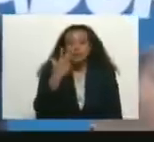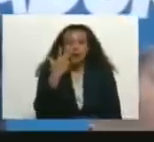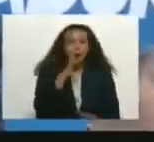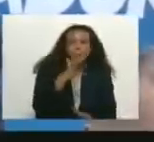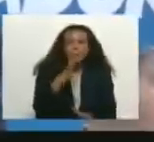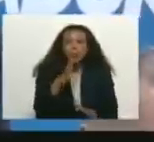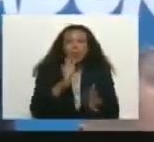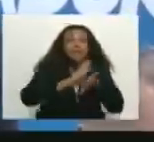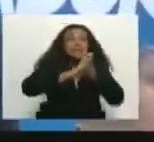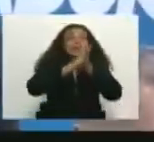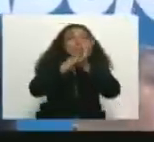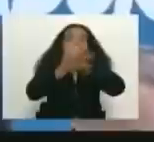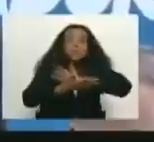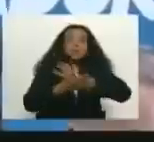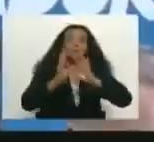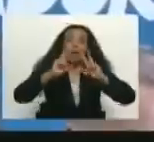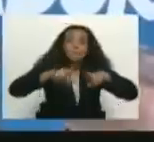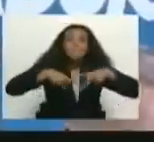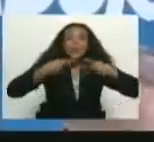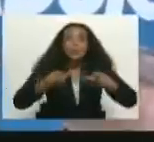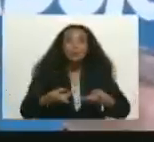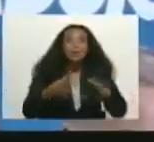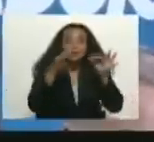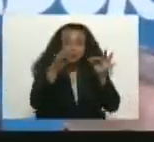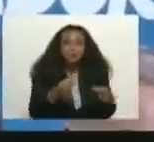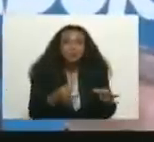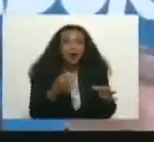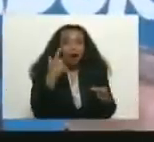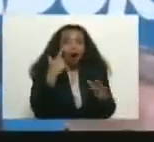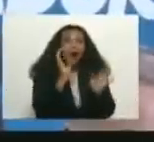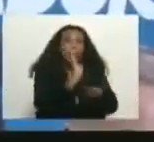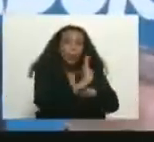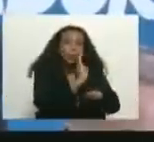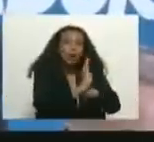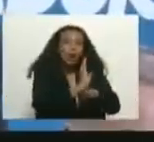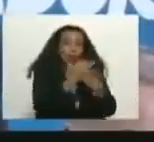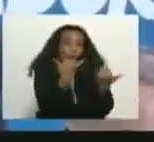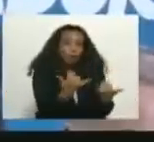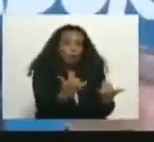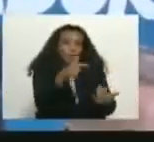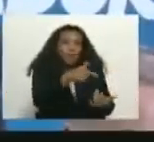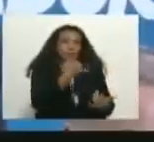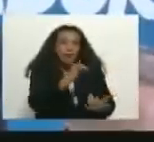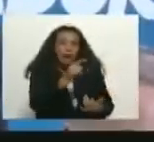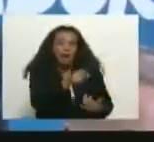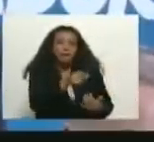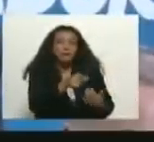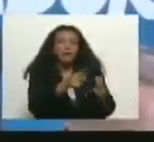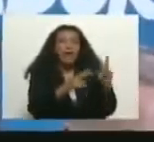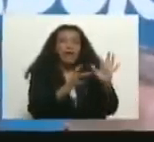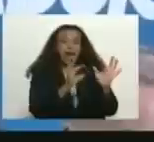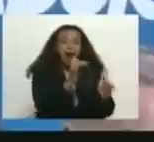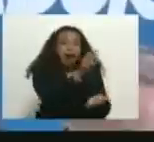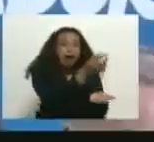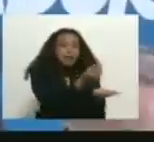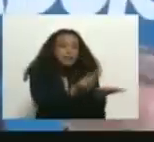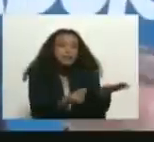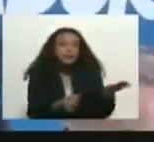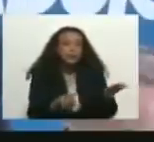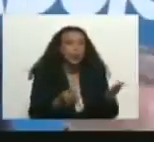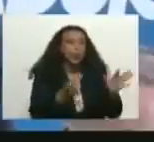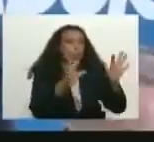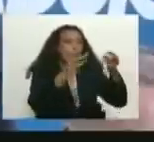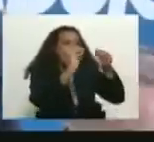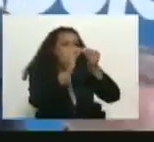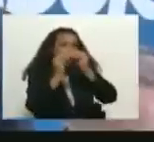Se termina esta modificación, que es la que conserva actualmente la arquitectura colonial. La estructura colonial que tiene